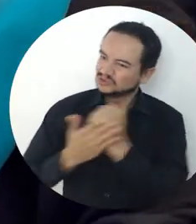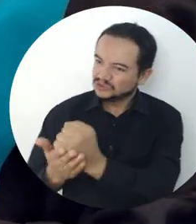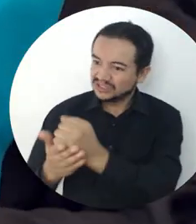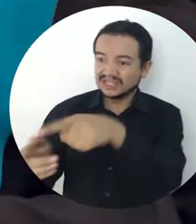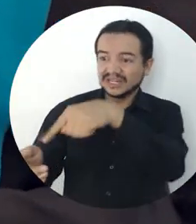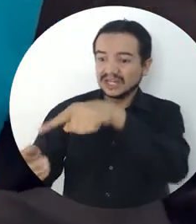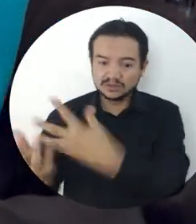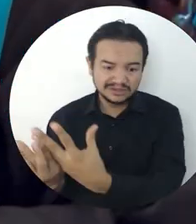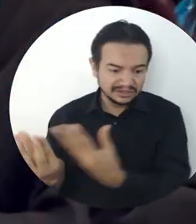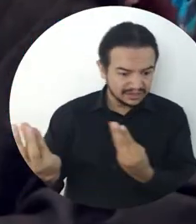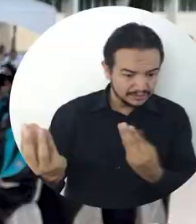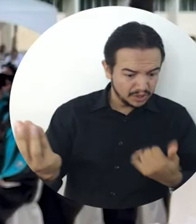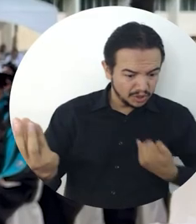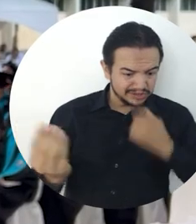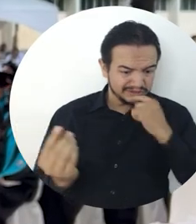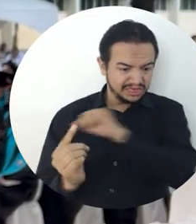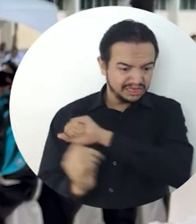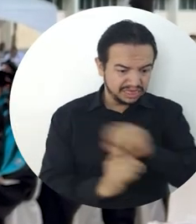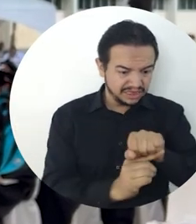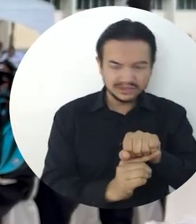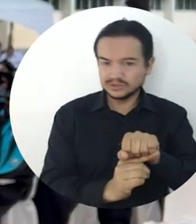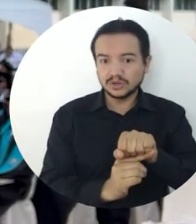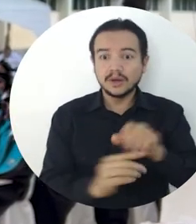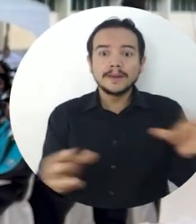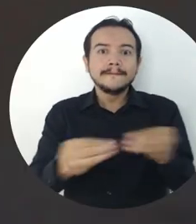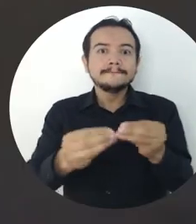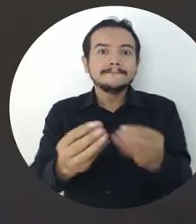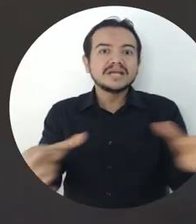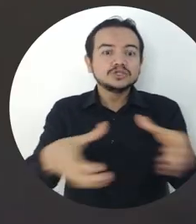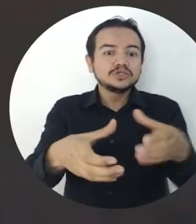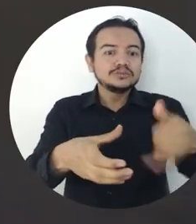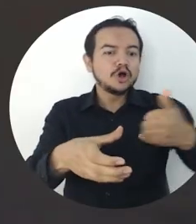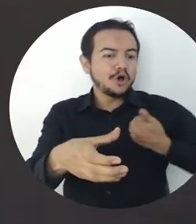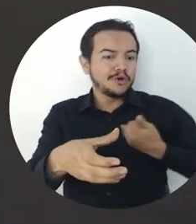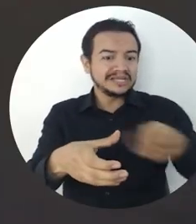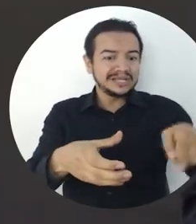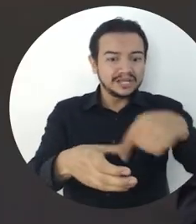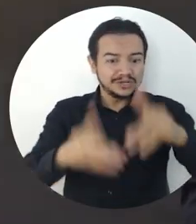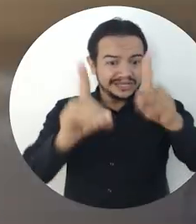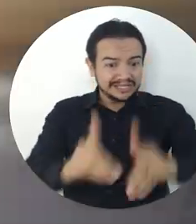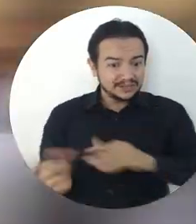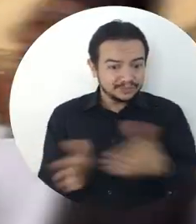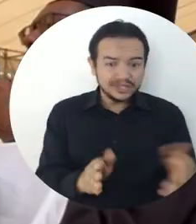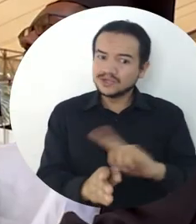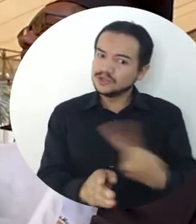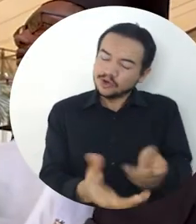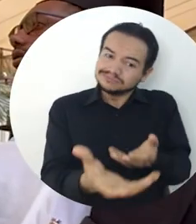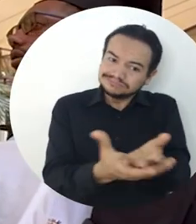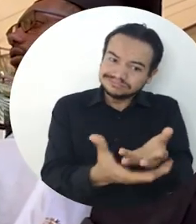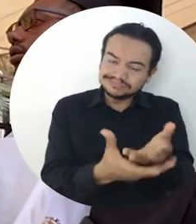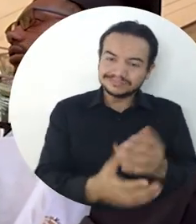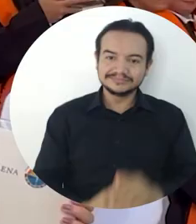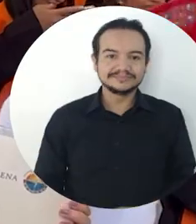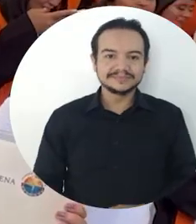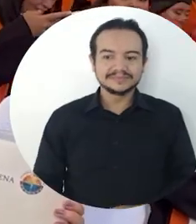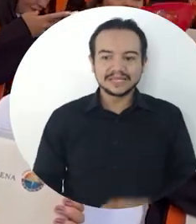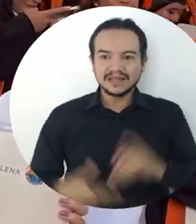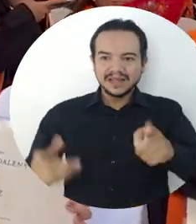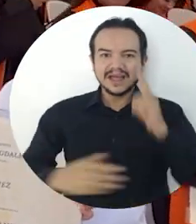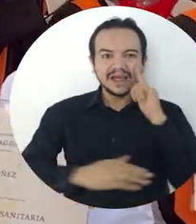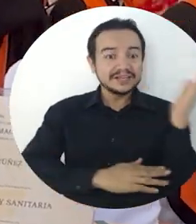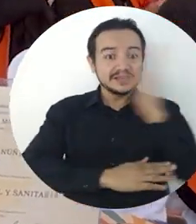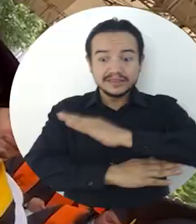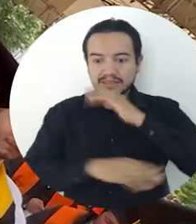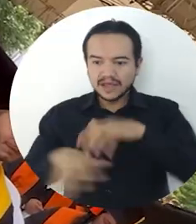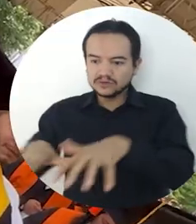a veces abandona a sus jóvenes de devolverle a los jóvenes la oportunidad de no renunciar a la vida fueron tres ceremonias masivas donde se